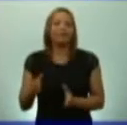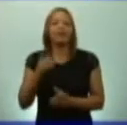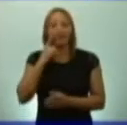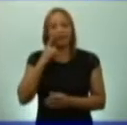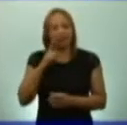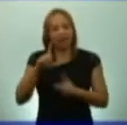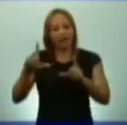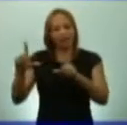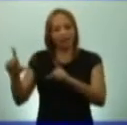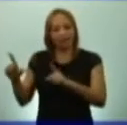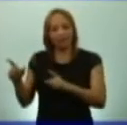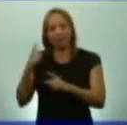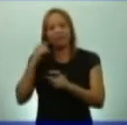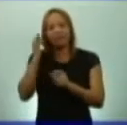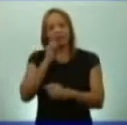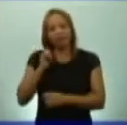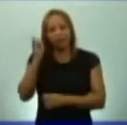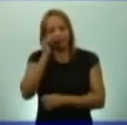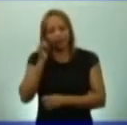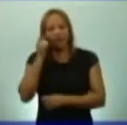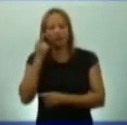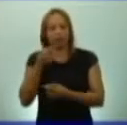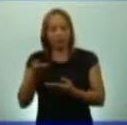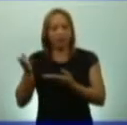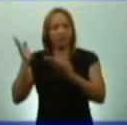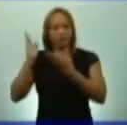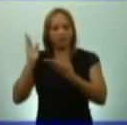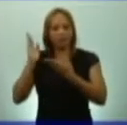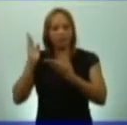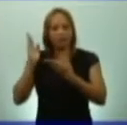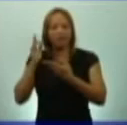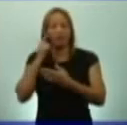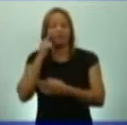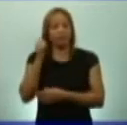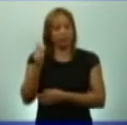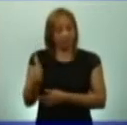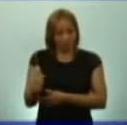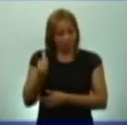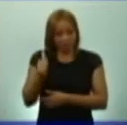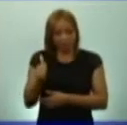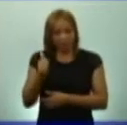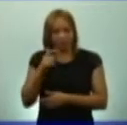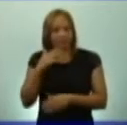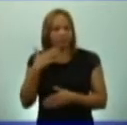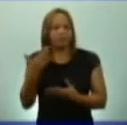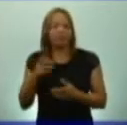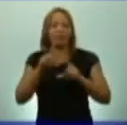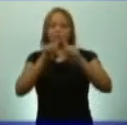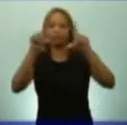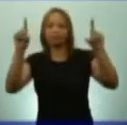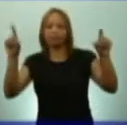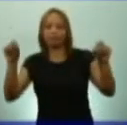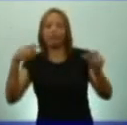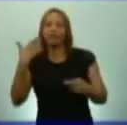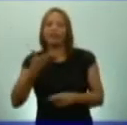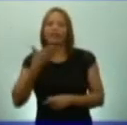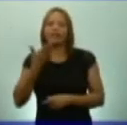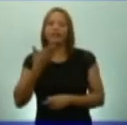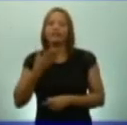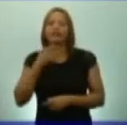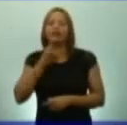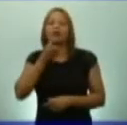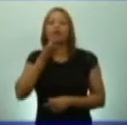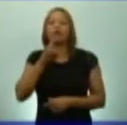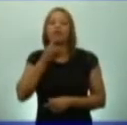observarás en el video que te presentamos, y fíjate bien qué consigna pronuncia nuestro